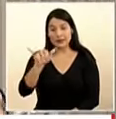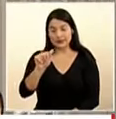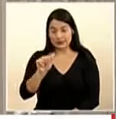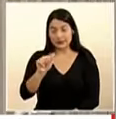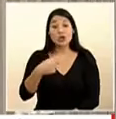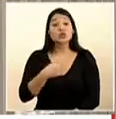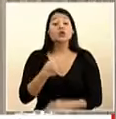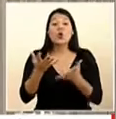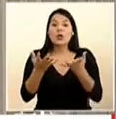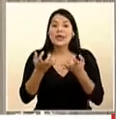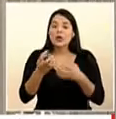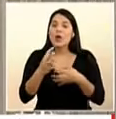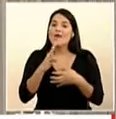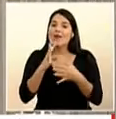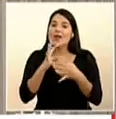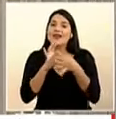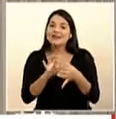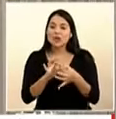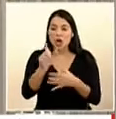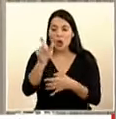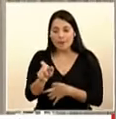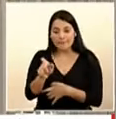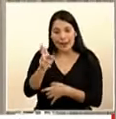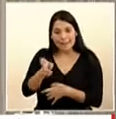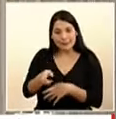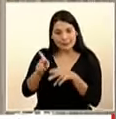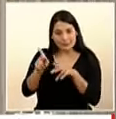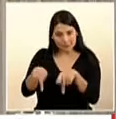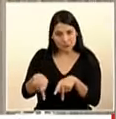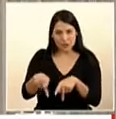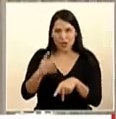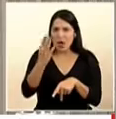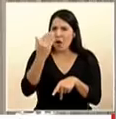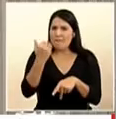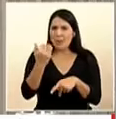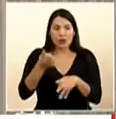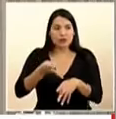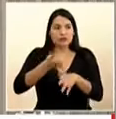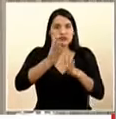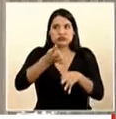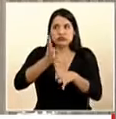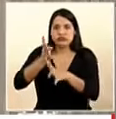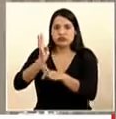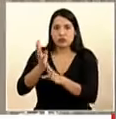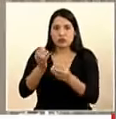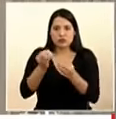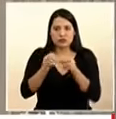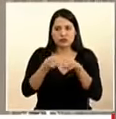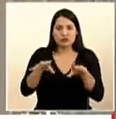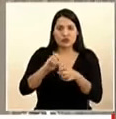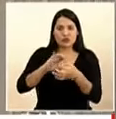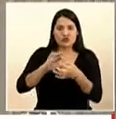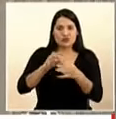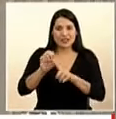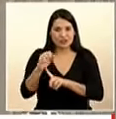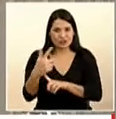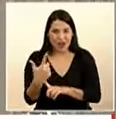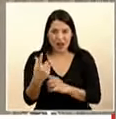al mismo caso porque ha sido algo que se ha resaltado en las redes y ha generado